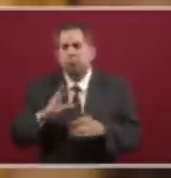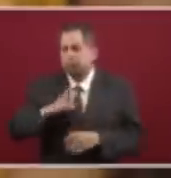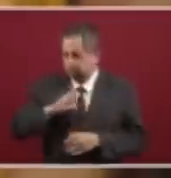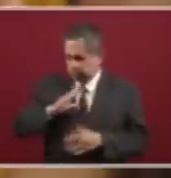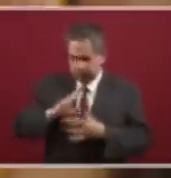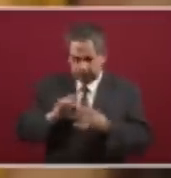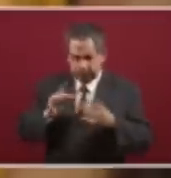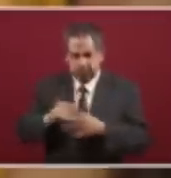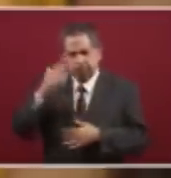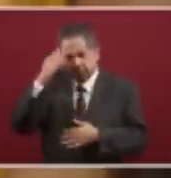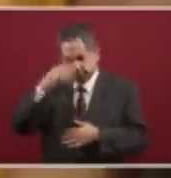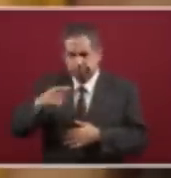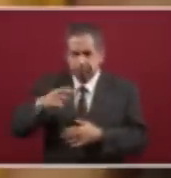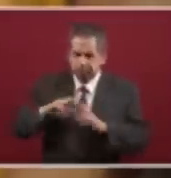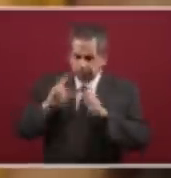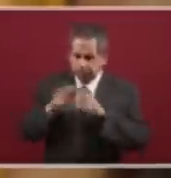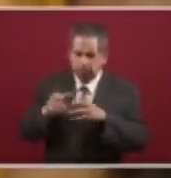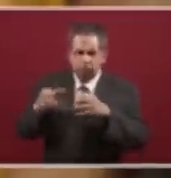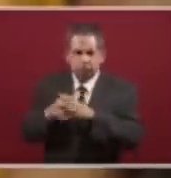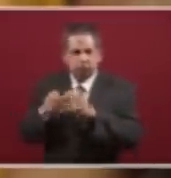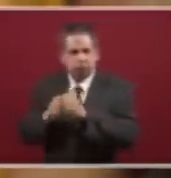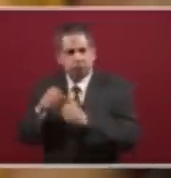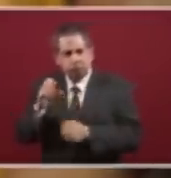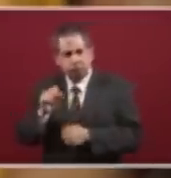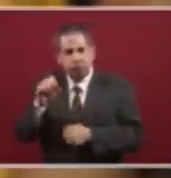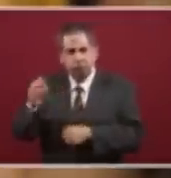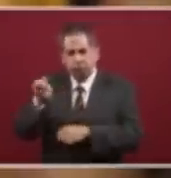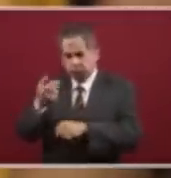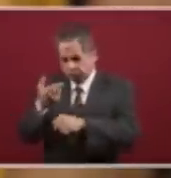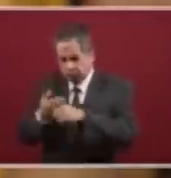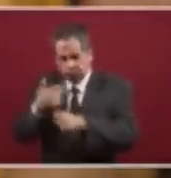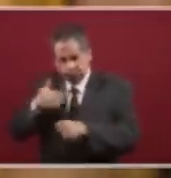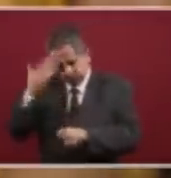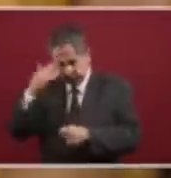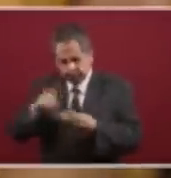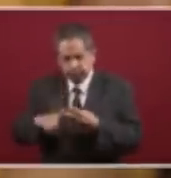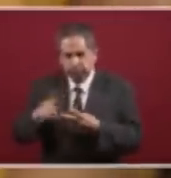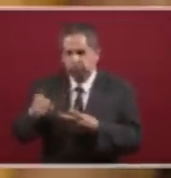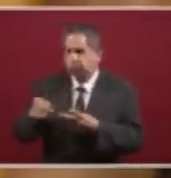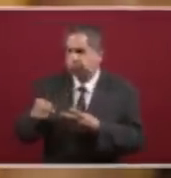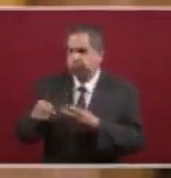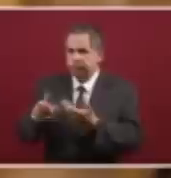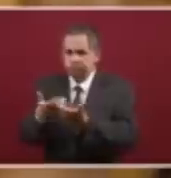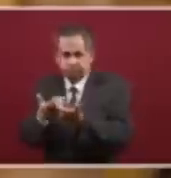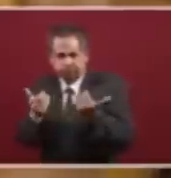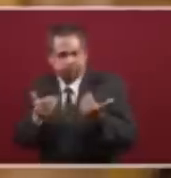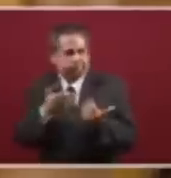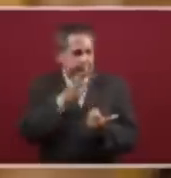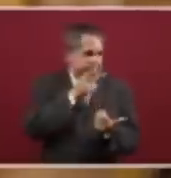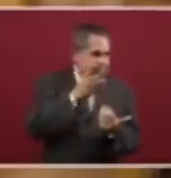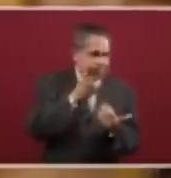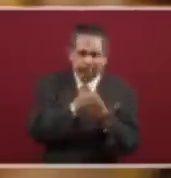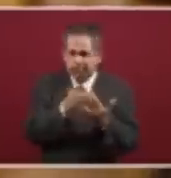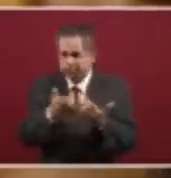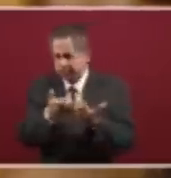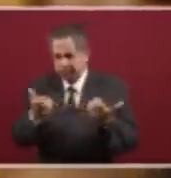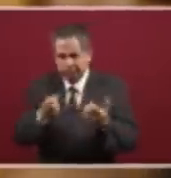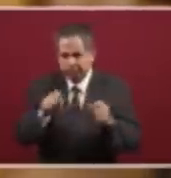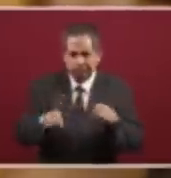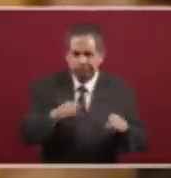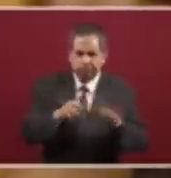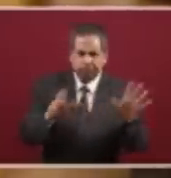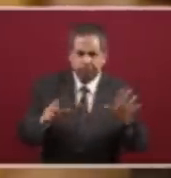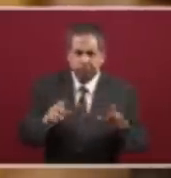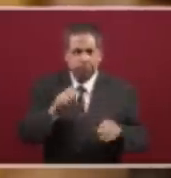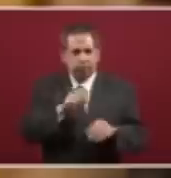sabemos que se han reunido con el subsecretario sabemos que están divididos sabemos que hay abogados la misma situación y